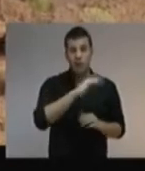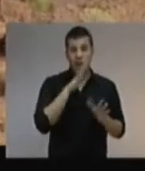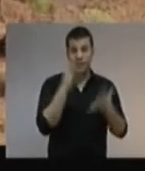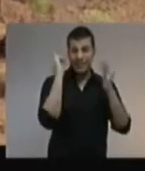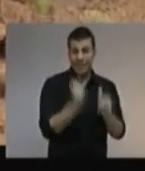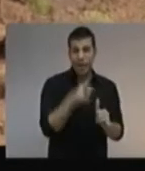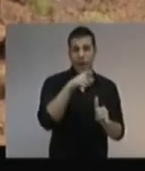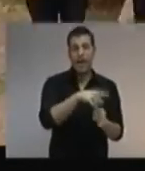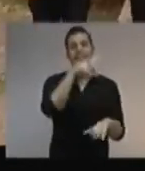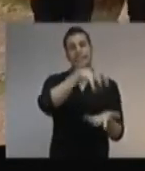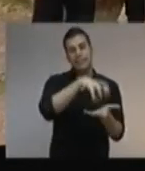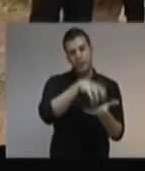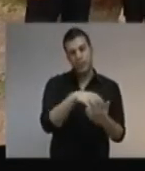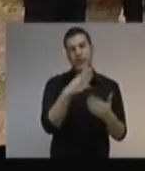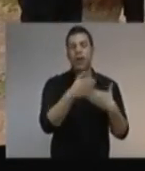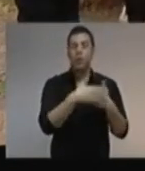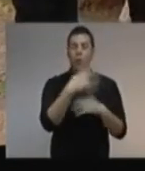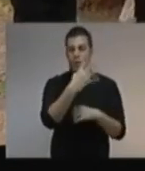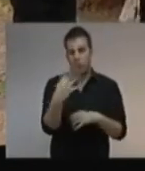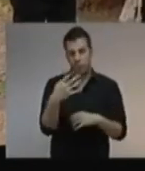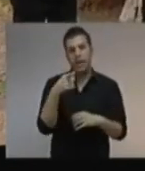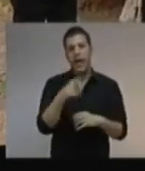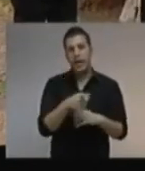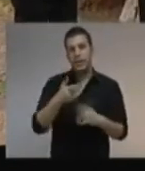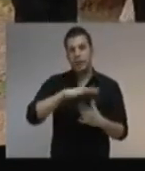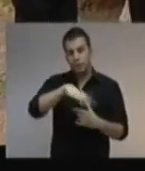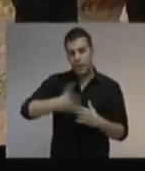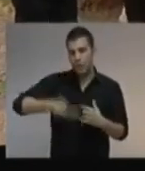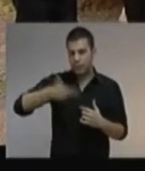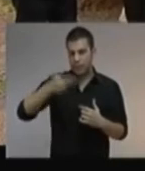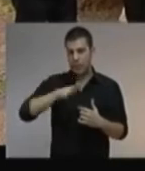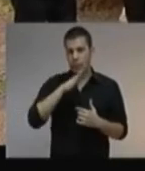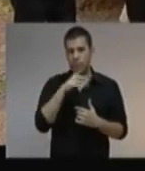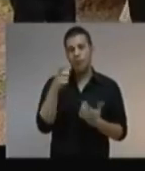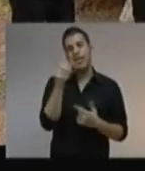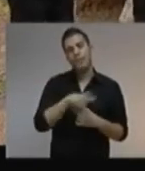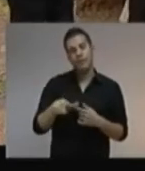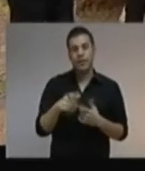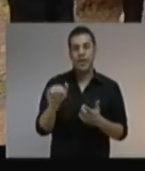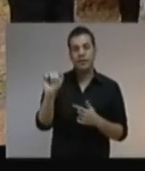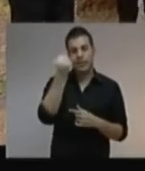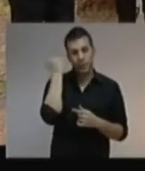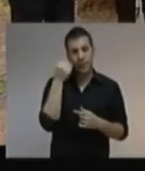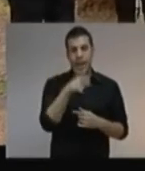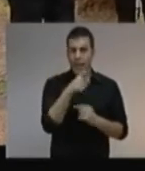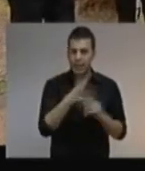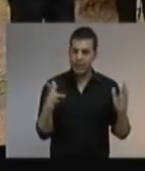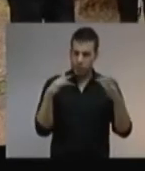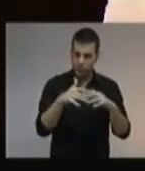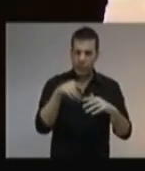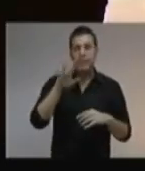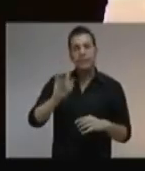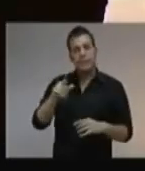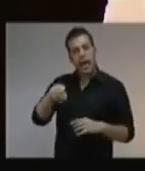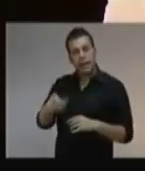Antonio, hemos llegado ya al recinto conocido como Las Cuatro Puertas, un lugar importantísimo porque aquí se reunía el antiguo pueblo aborigen, era su parlamento. Este